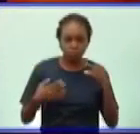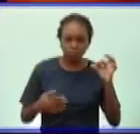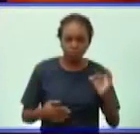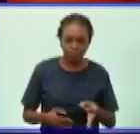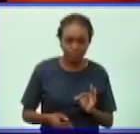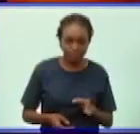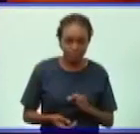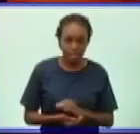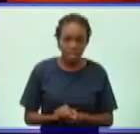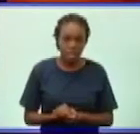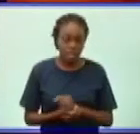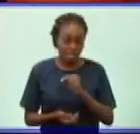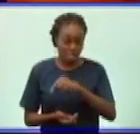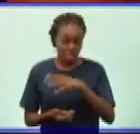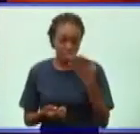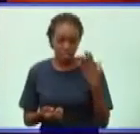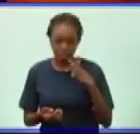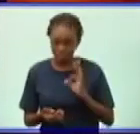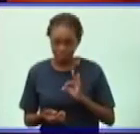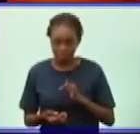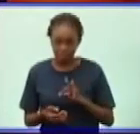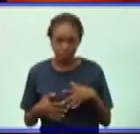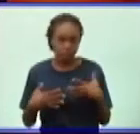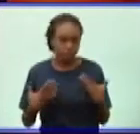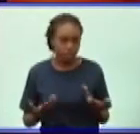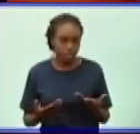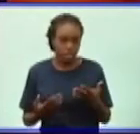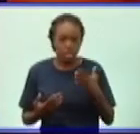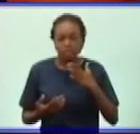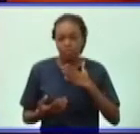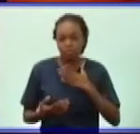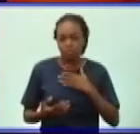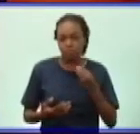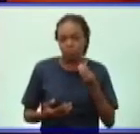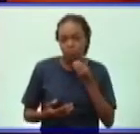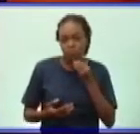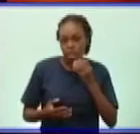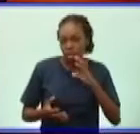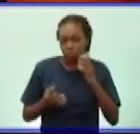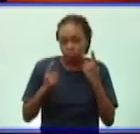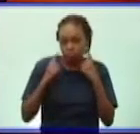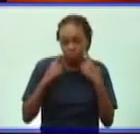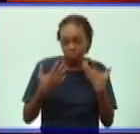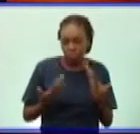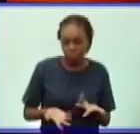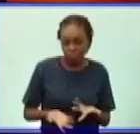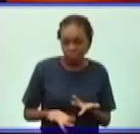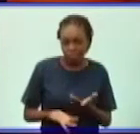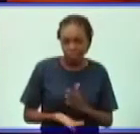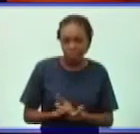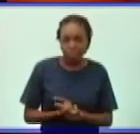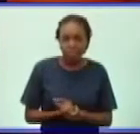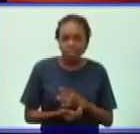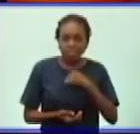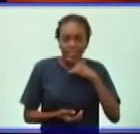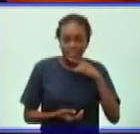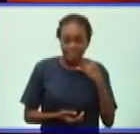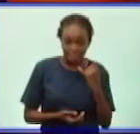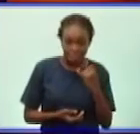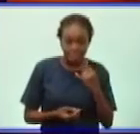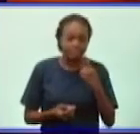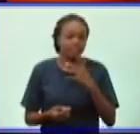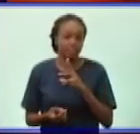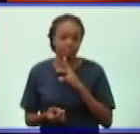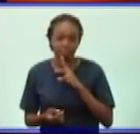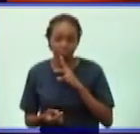calor específico me permite a mí estar comparando, es decir, estos dos valores específicos del aceite y del agua, que el